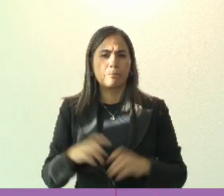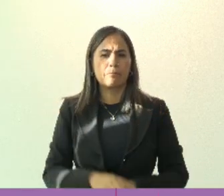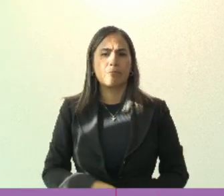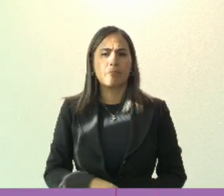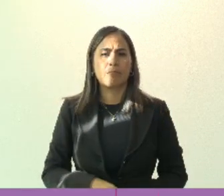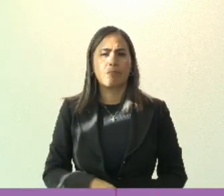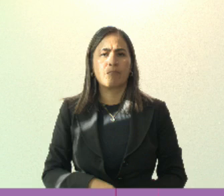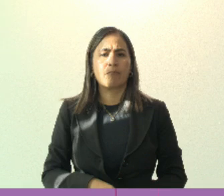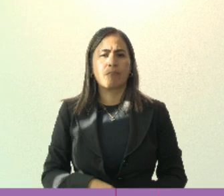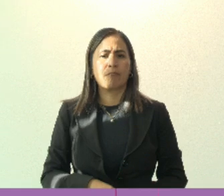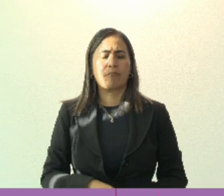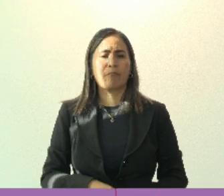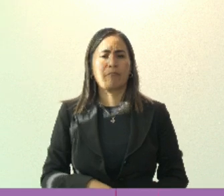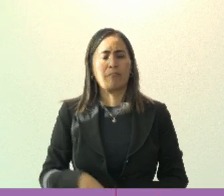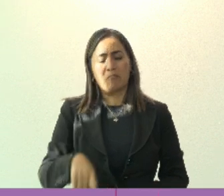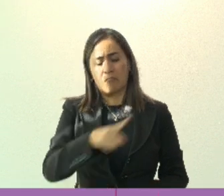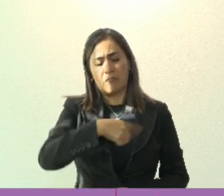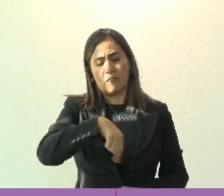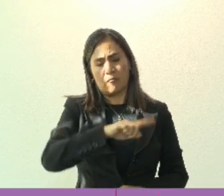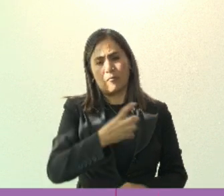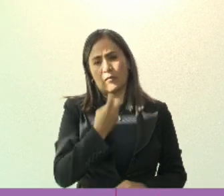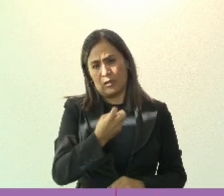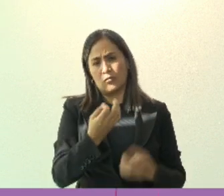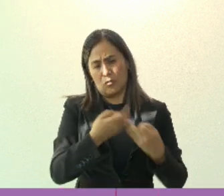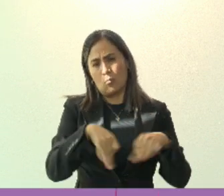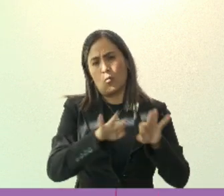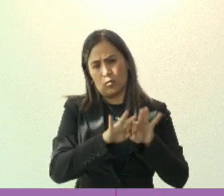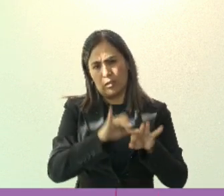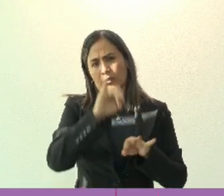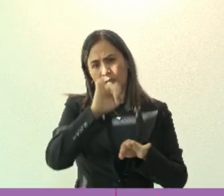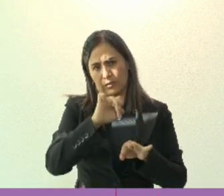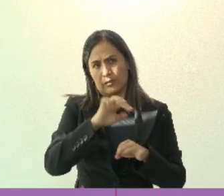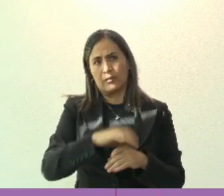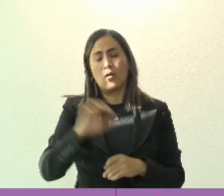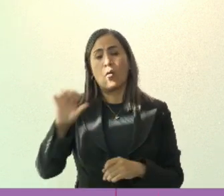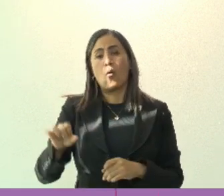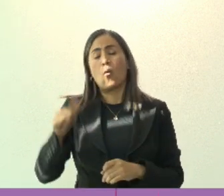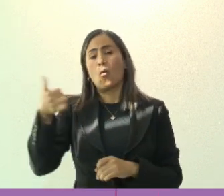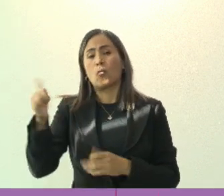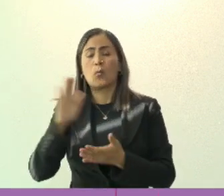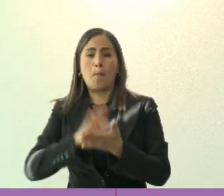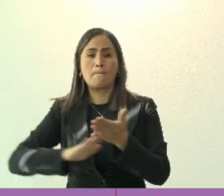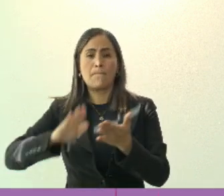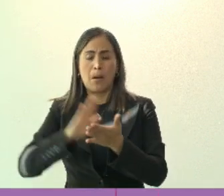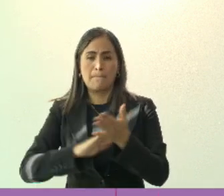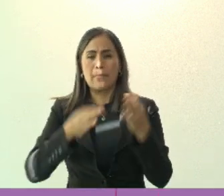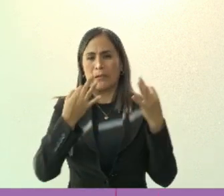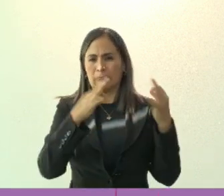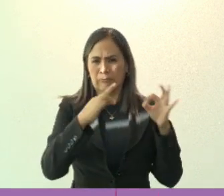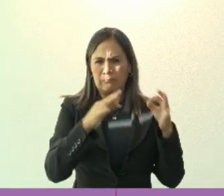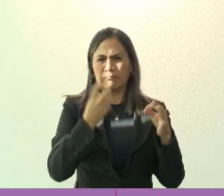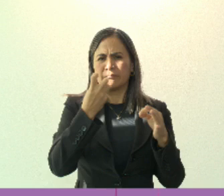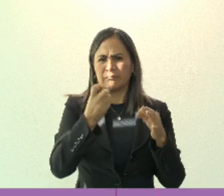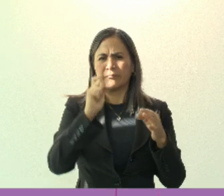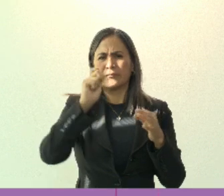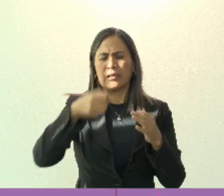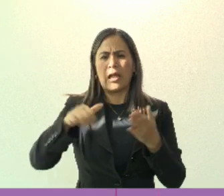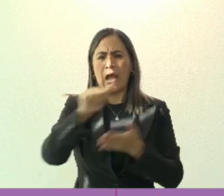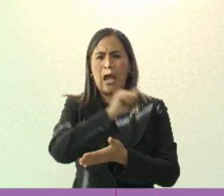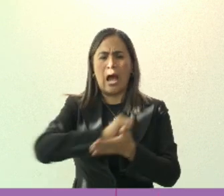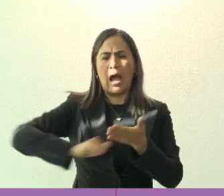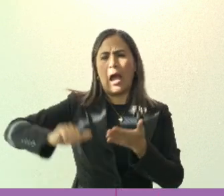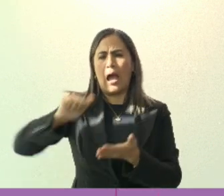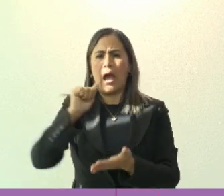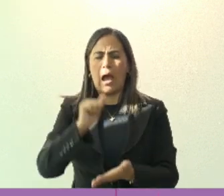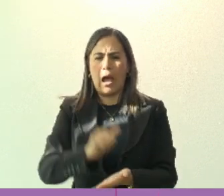de estos que consideren muy relevantes para ello. Otro documento que es importantísimo es el acta de